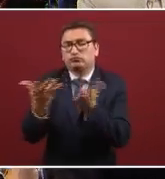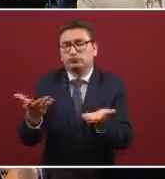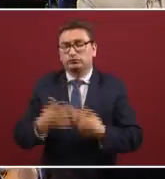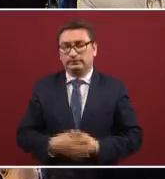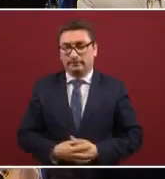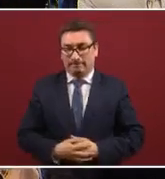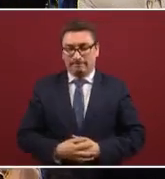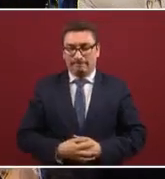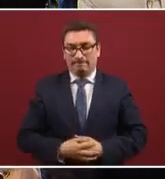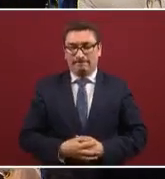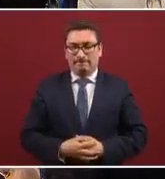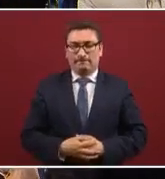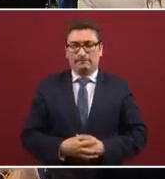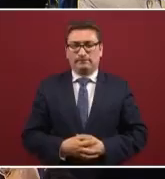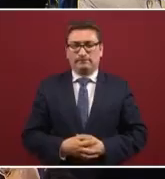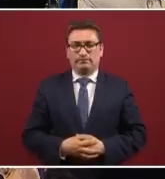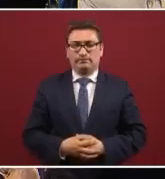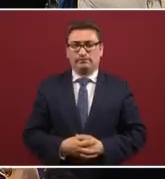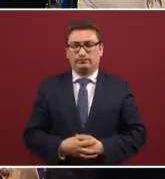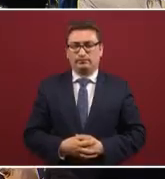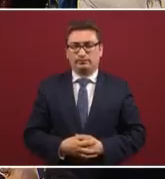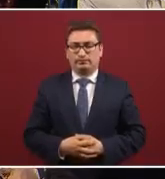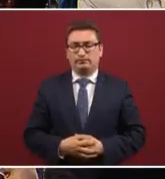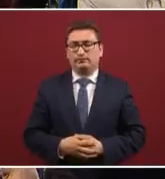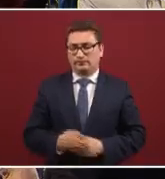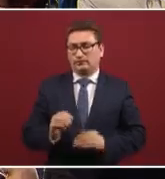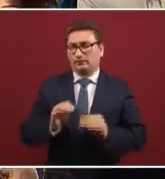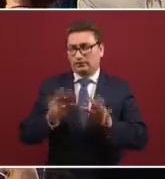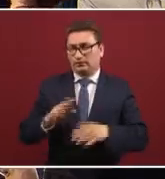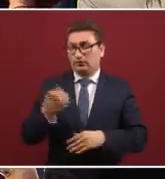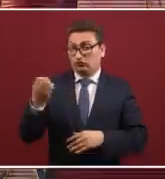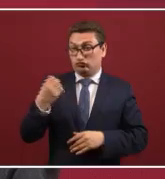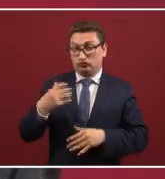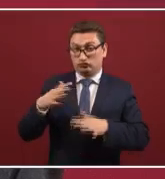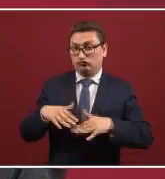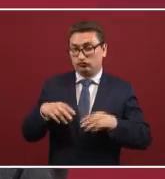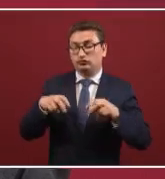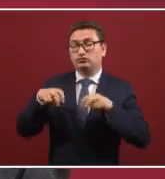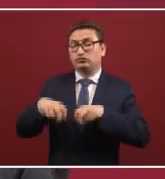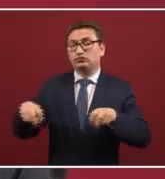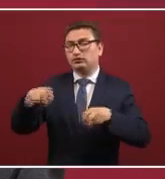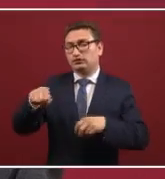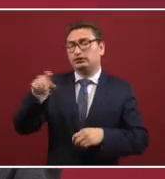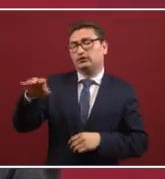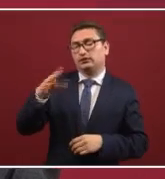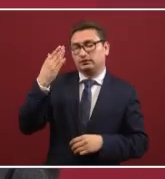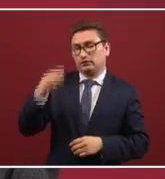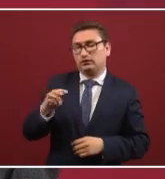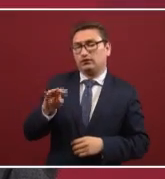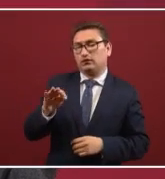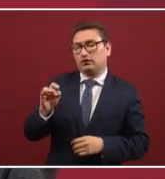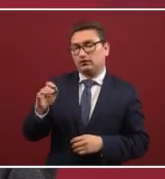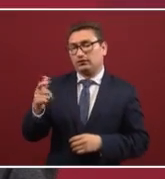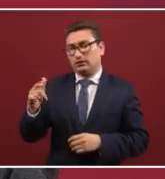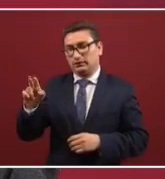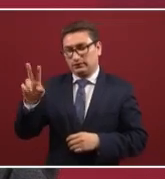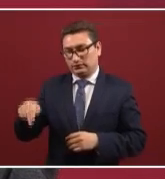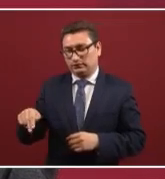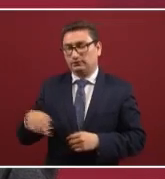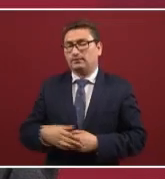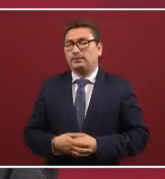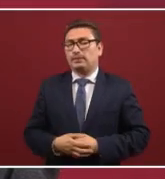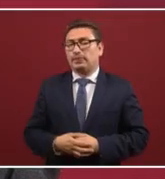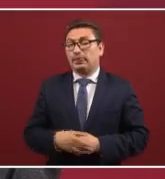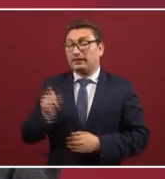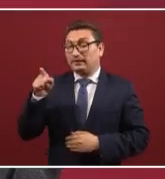luego. La conferencia a la que hice alusión estuvieron presentes, estuvo la Volkswagen, que representa